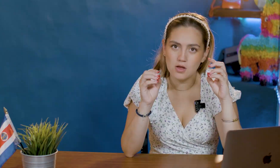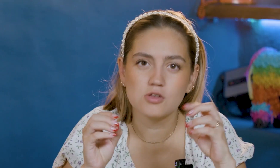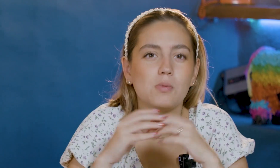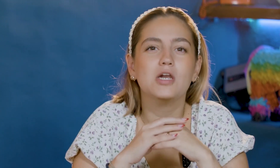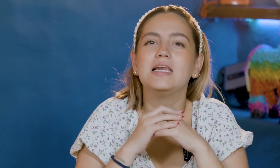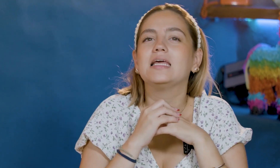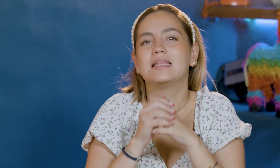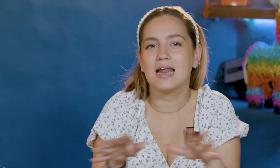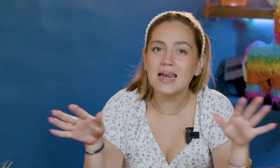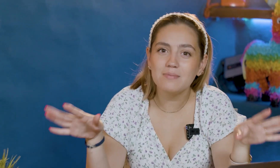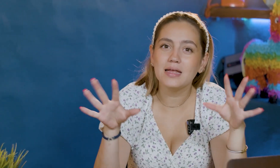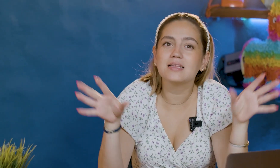ejemplo.